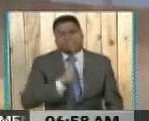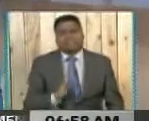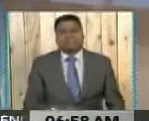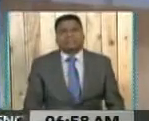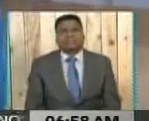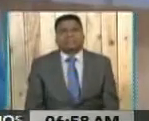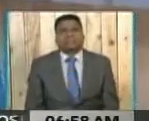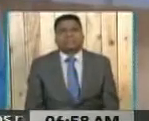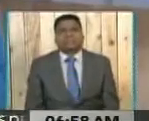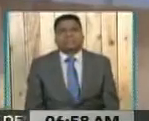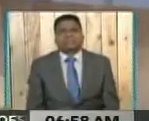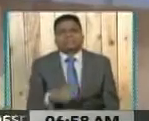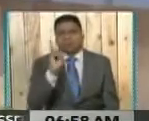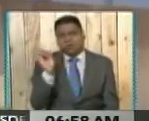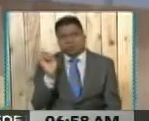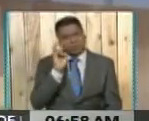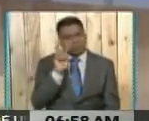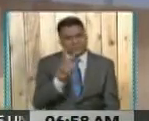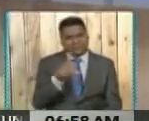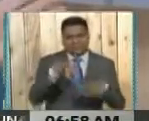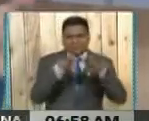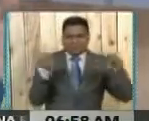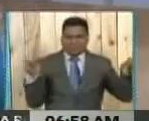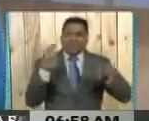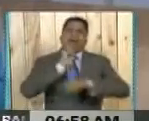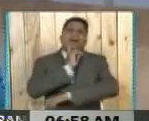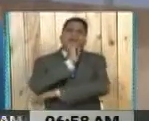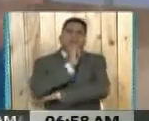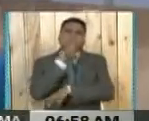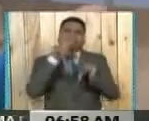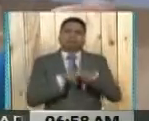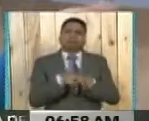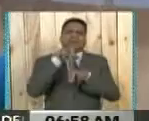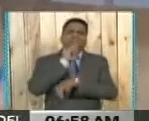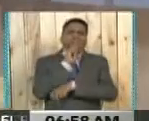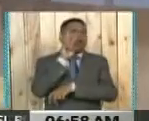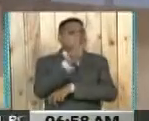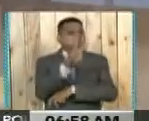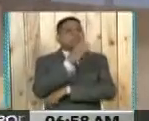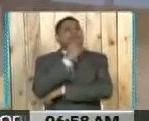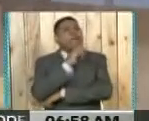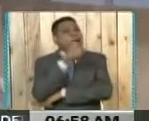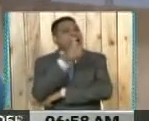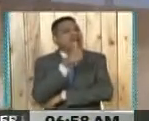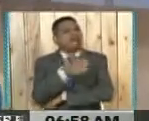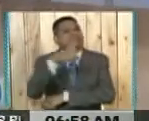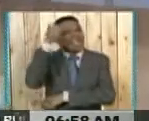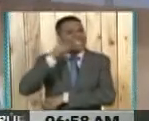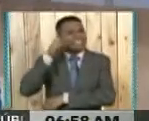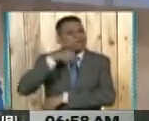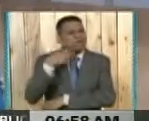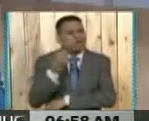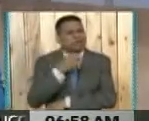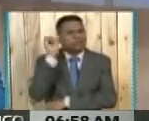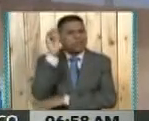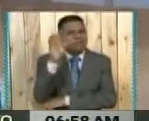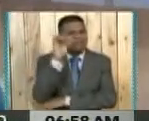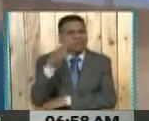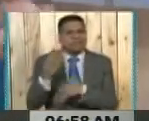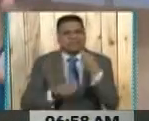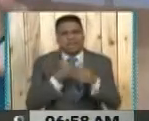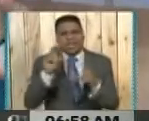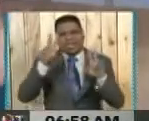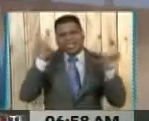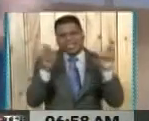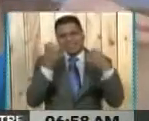Brasil. ¿Cómo está? Estuvo ahí, ya lo veíamos en el podio durante el día viernes y sábado mientras se llevaba a cabo este foro. ¿Cuáles fueron los temas principales